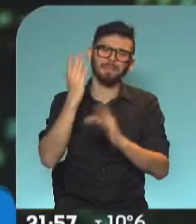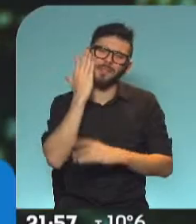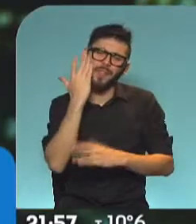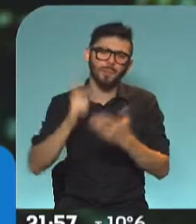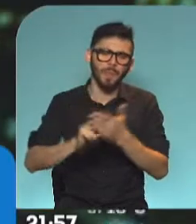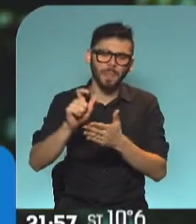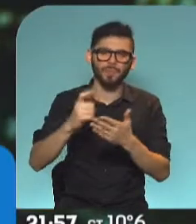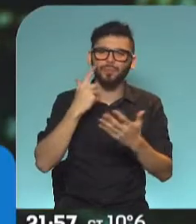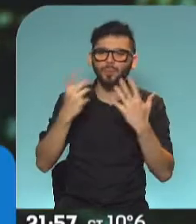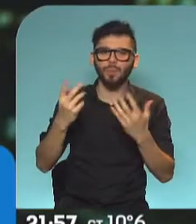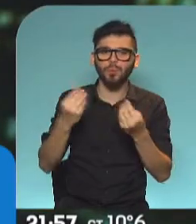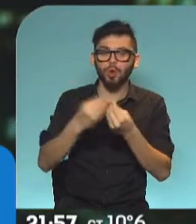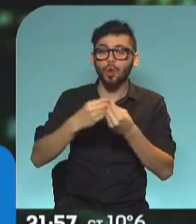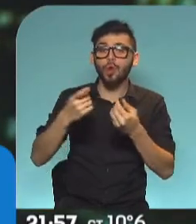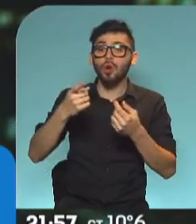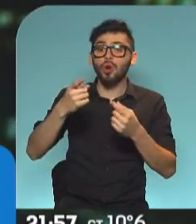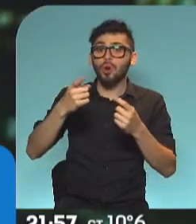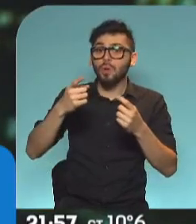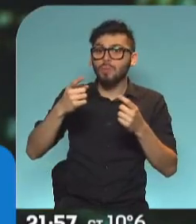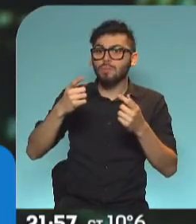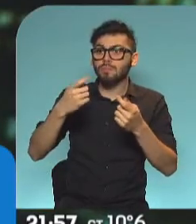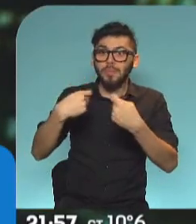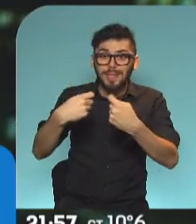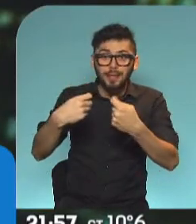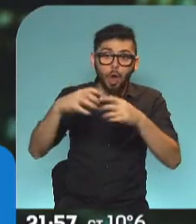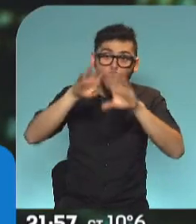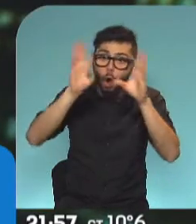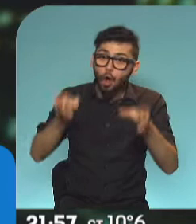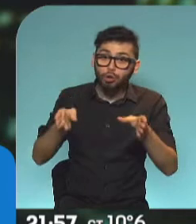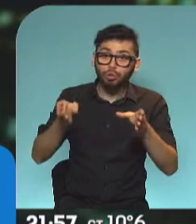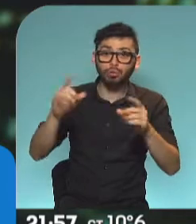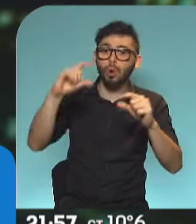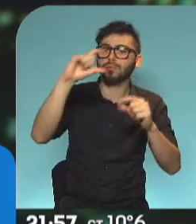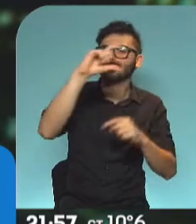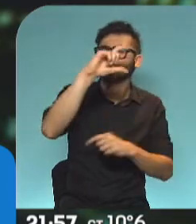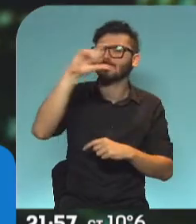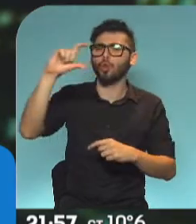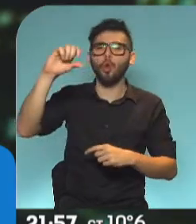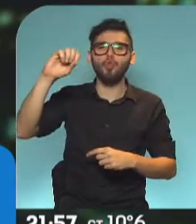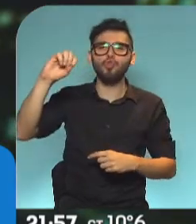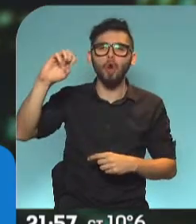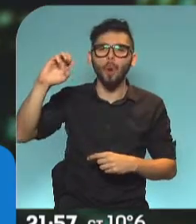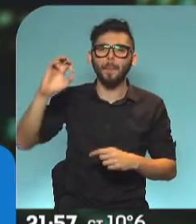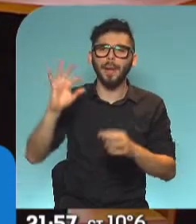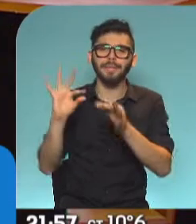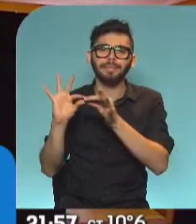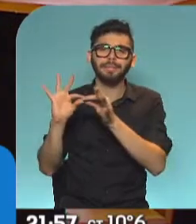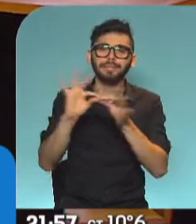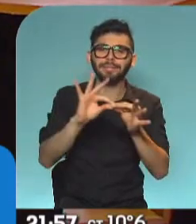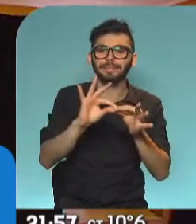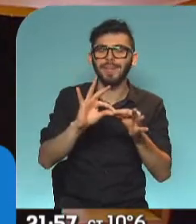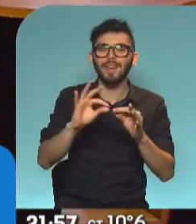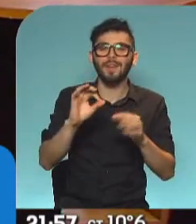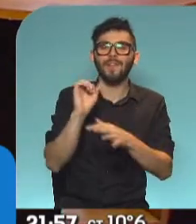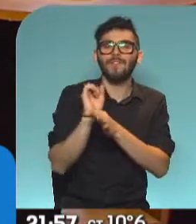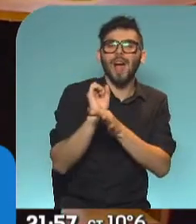ven nombres de locales con, o mejor dicho, emparentados con alguna parte del apellido de algún famoso. ¿Sí?